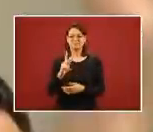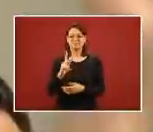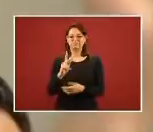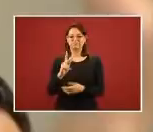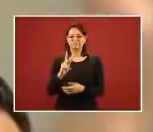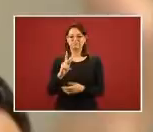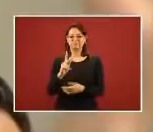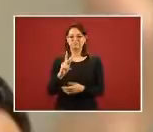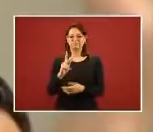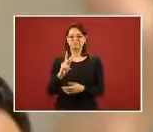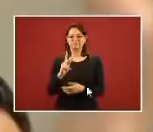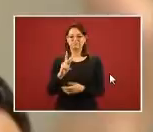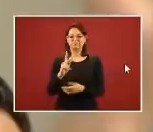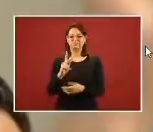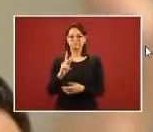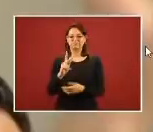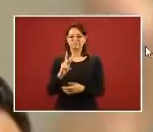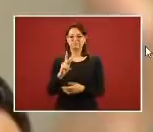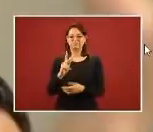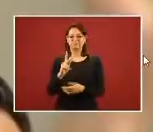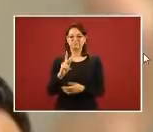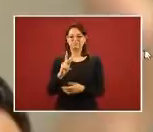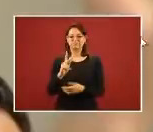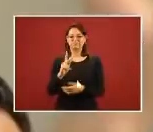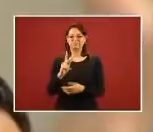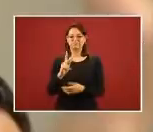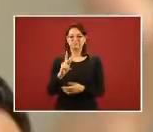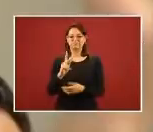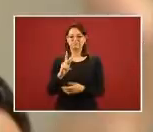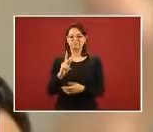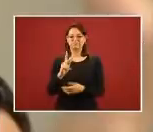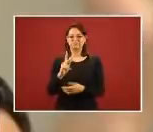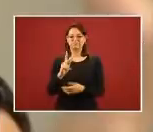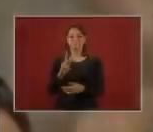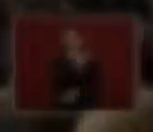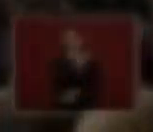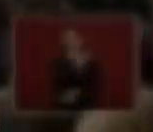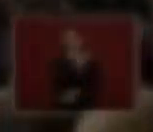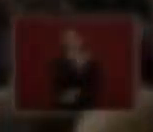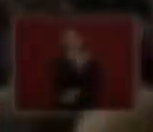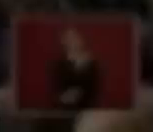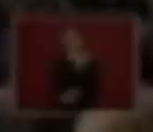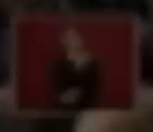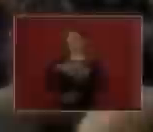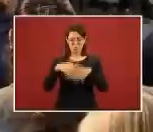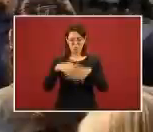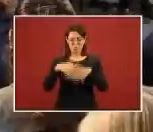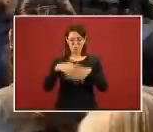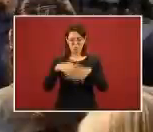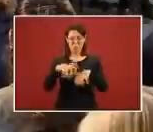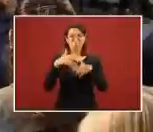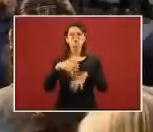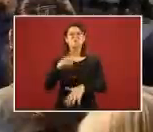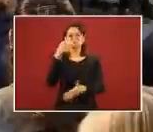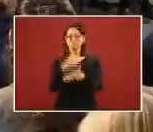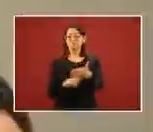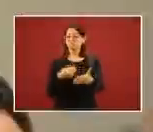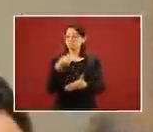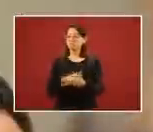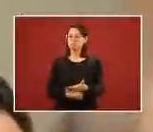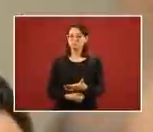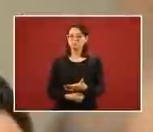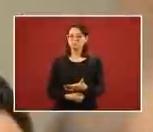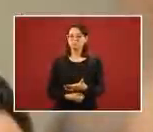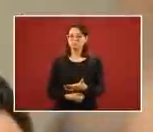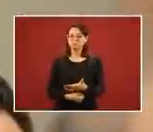i clique que imagen o sea con una señal de que